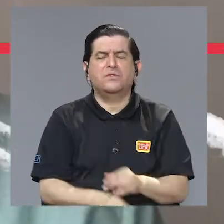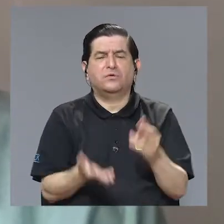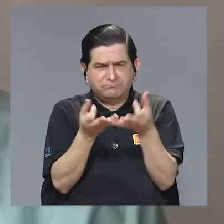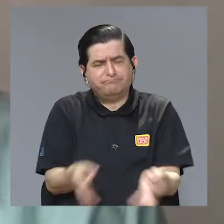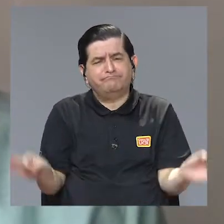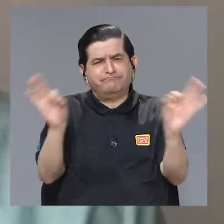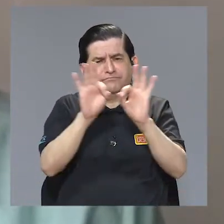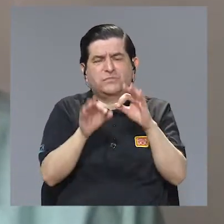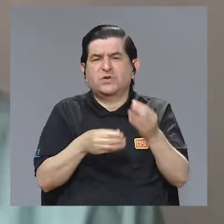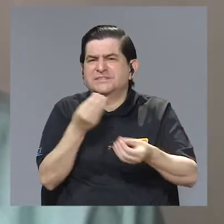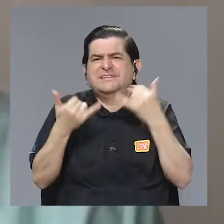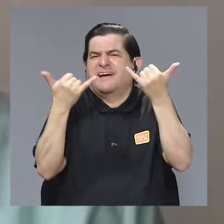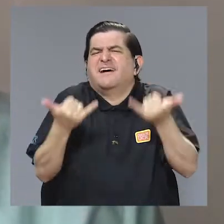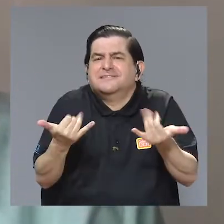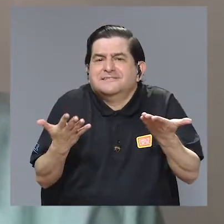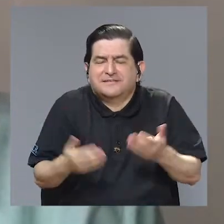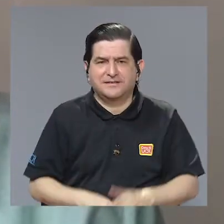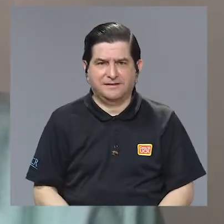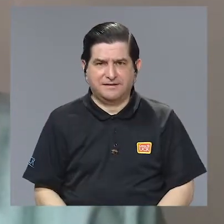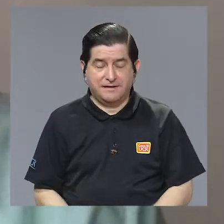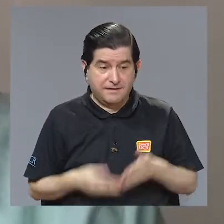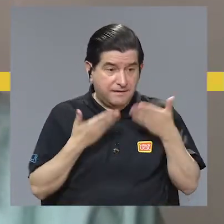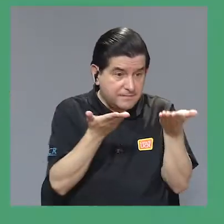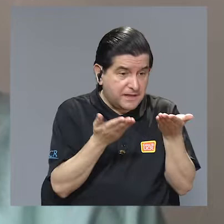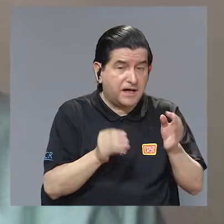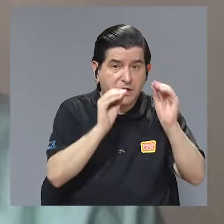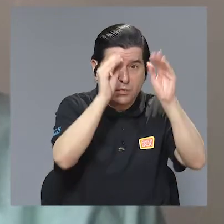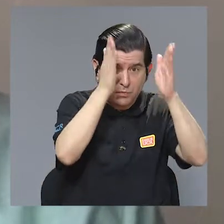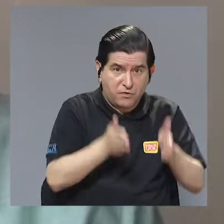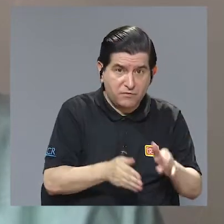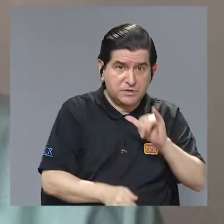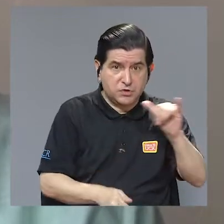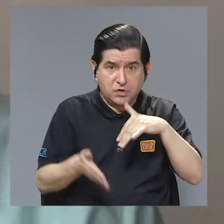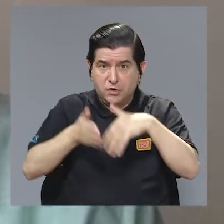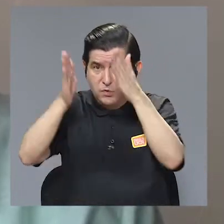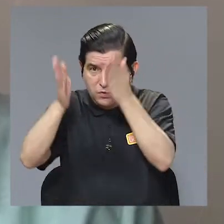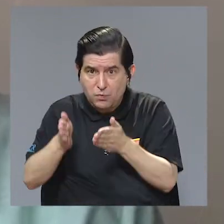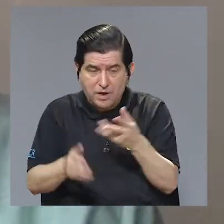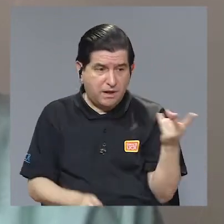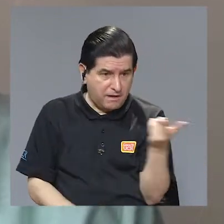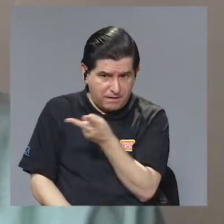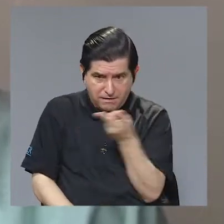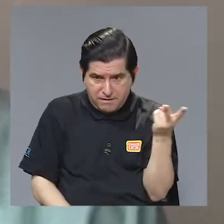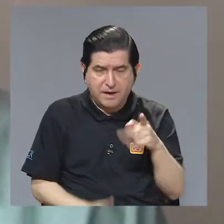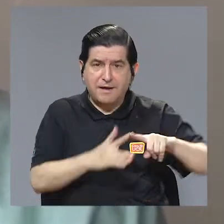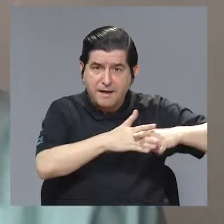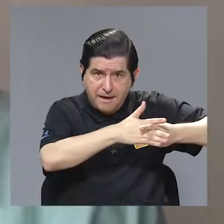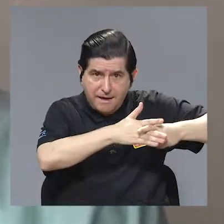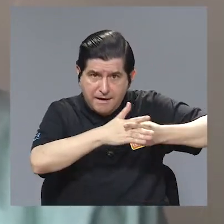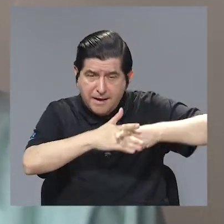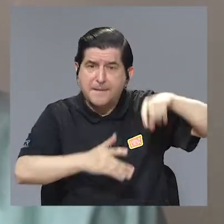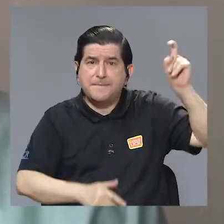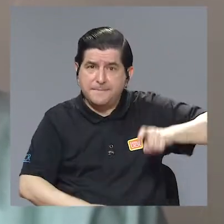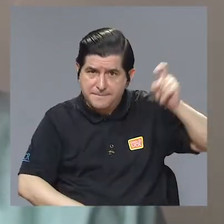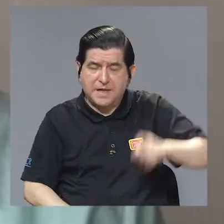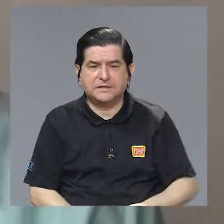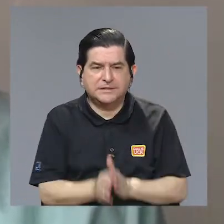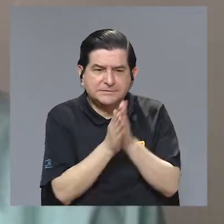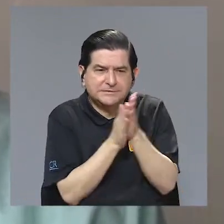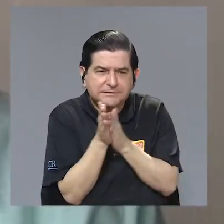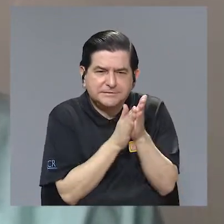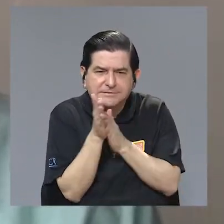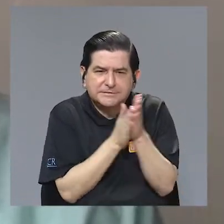significativo. Entonces, ¿qué hacer en este momento? Pues hay que brindarle tanto a los docentes como a las personas estudiantes aquellas herramientas necesarias